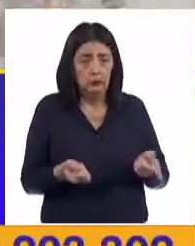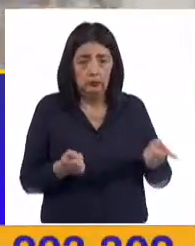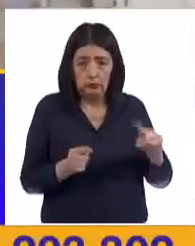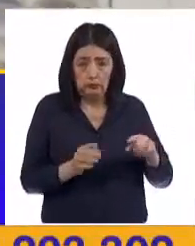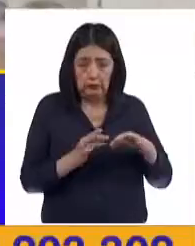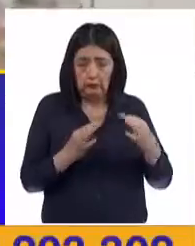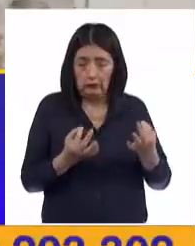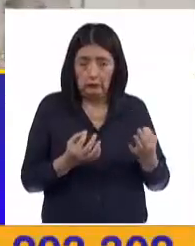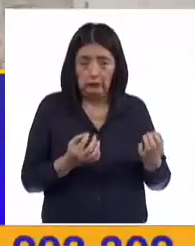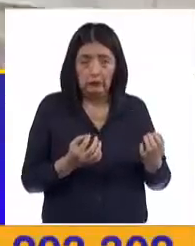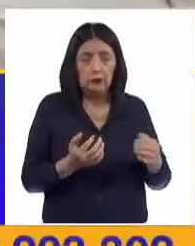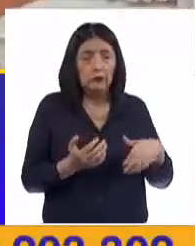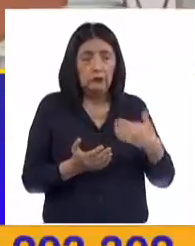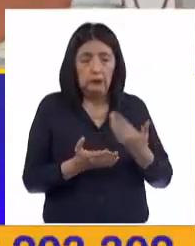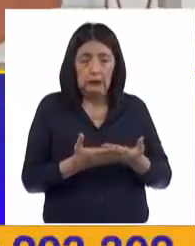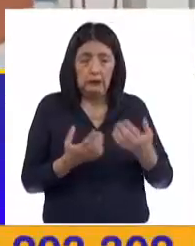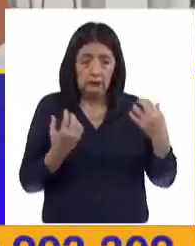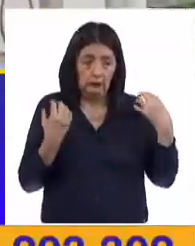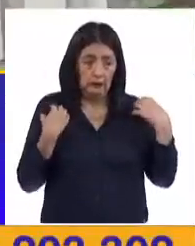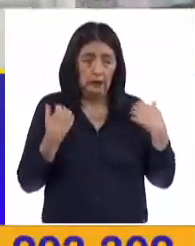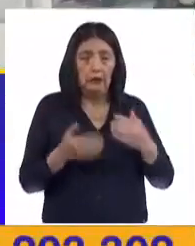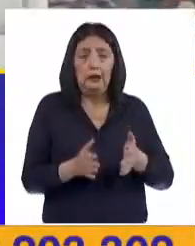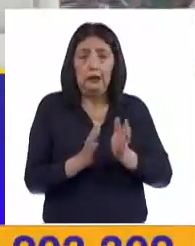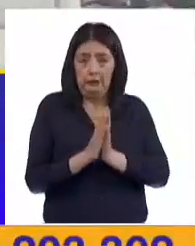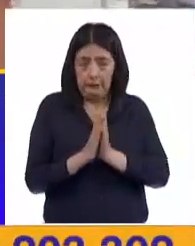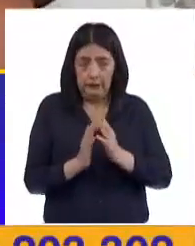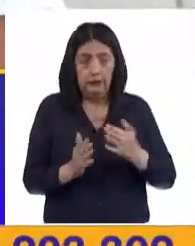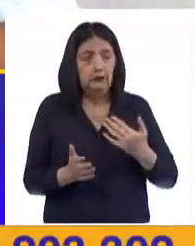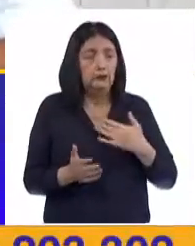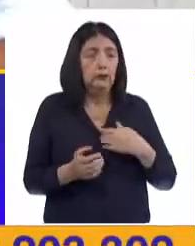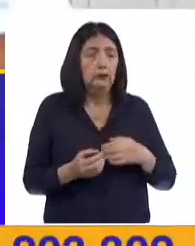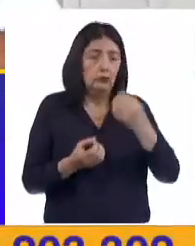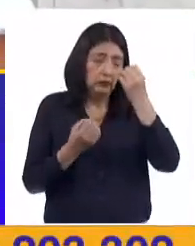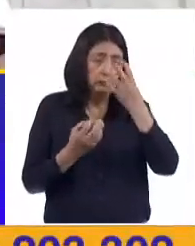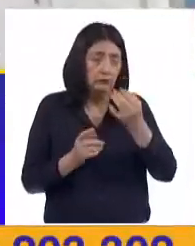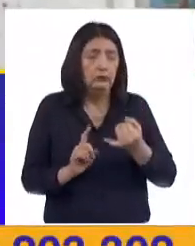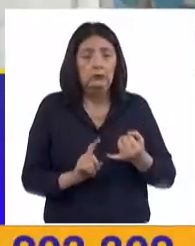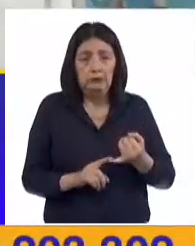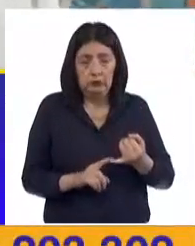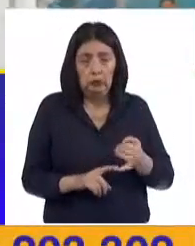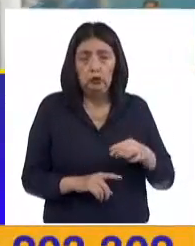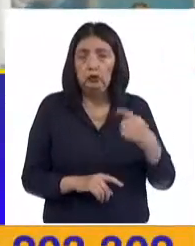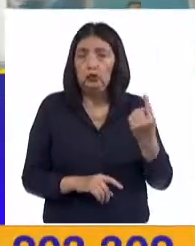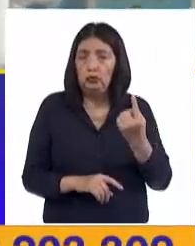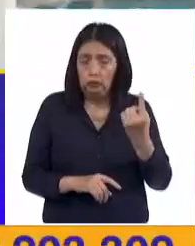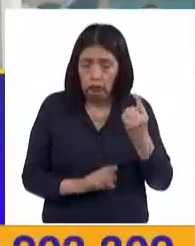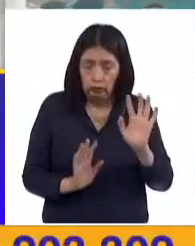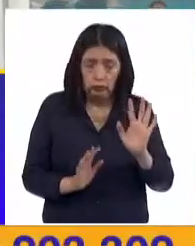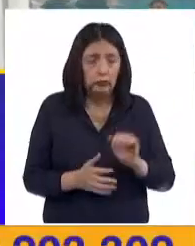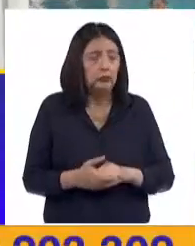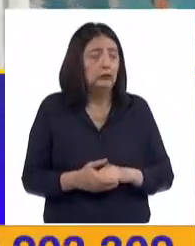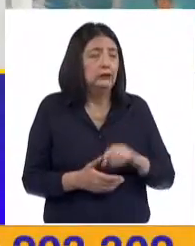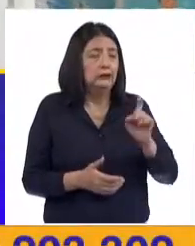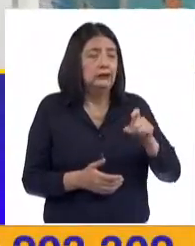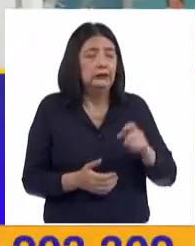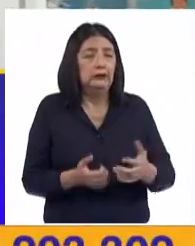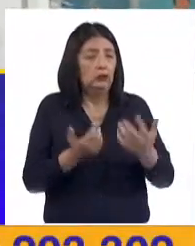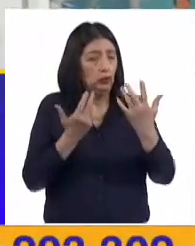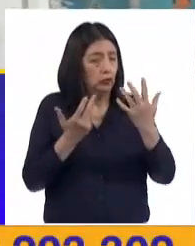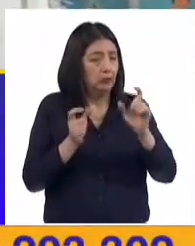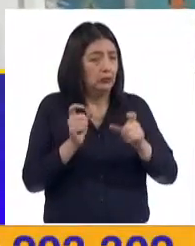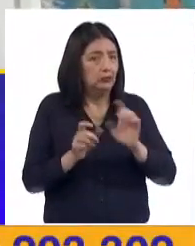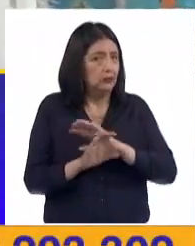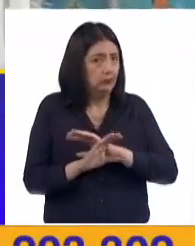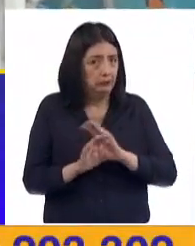la familia se acerca a la oficina a solicitar nuestro servicio, nosotros le informamos que solamente deben entrar 8 personas